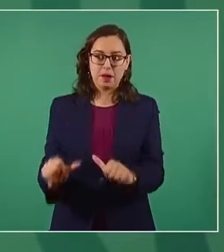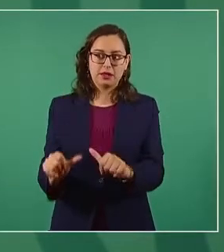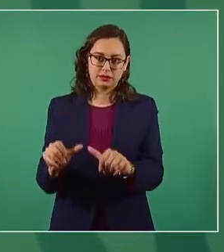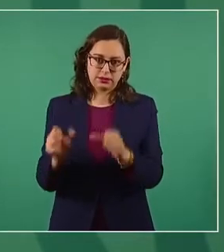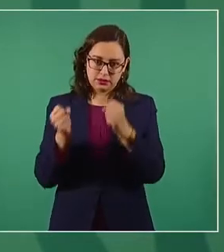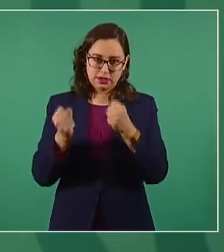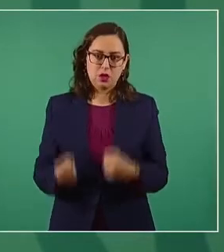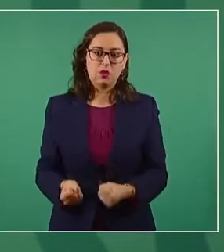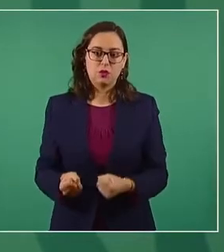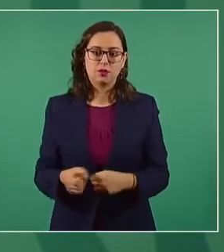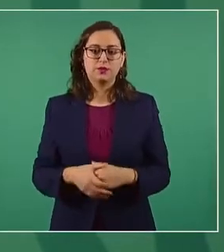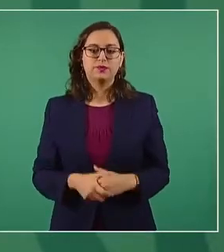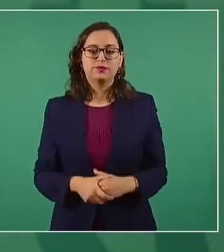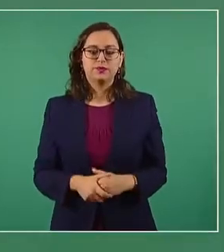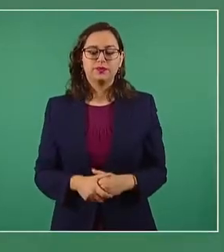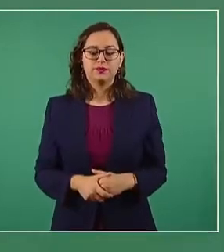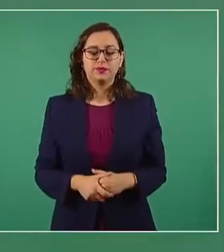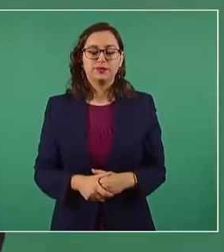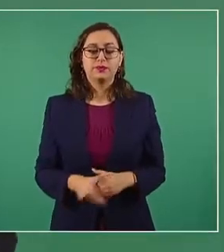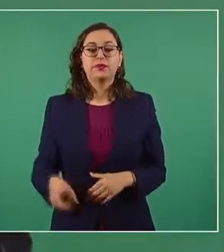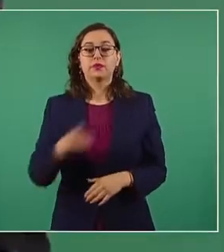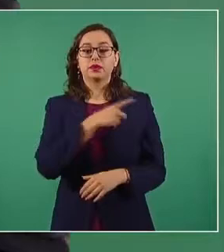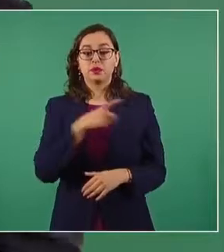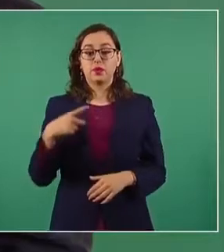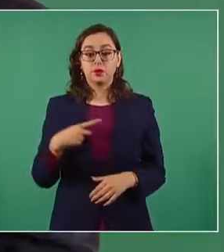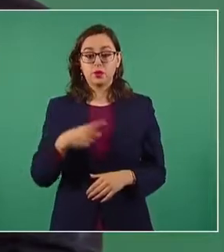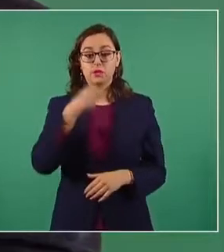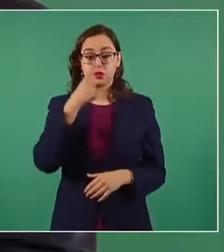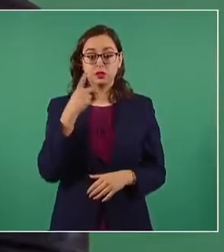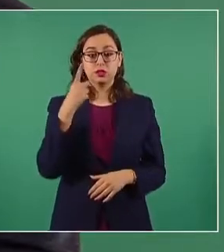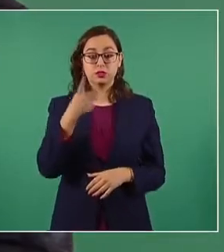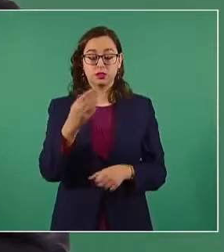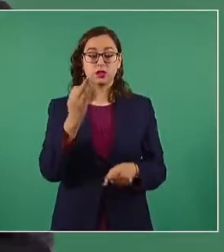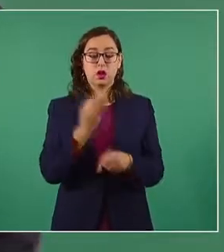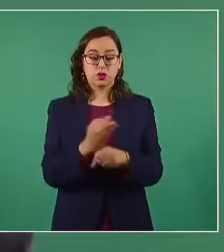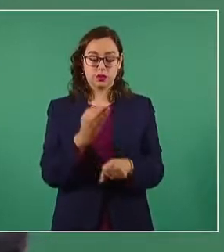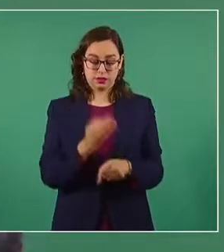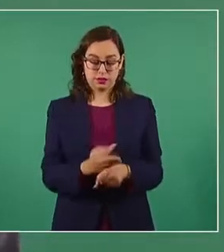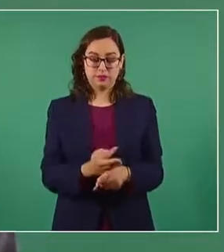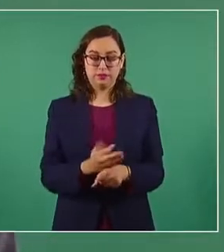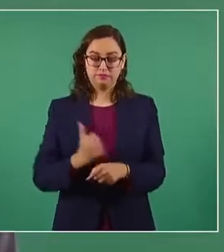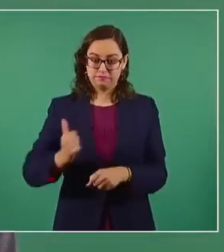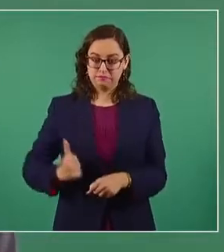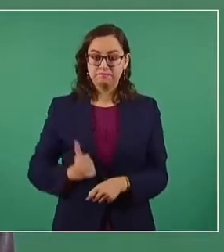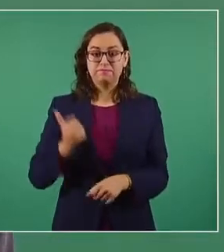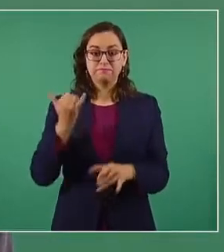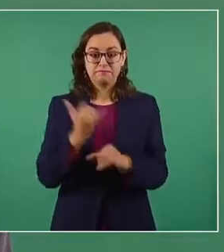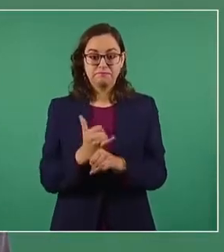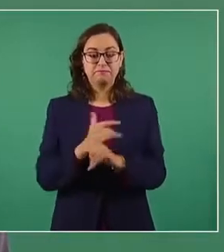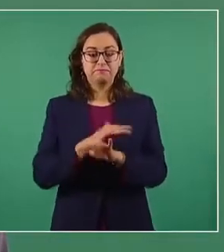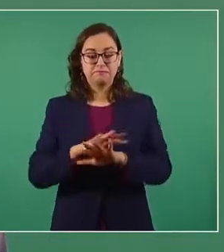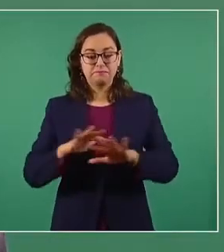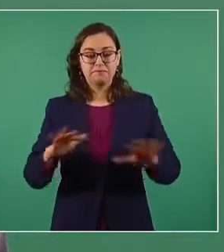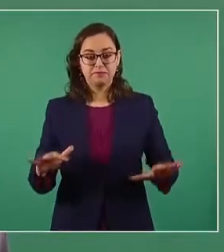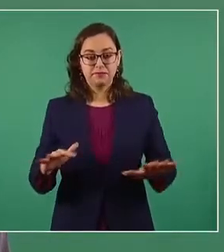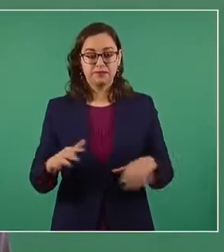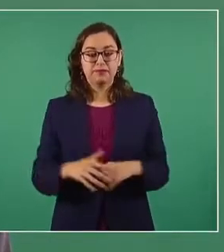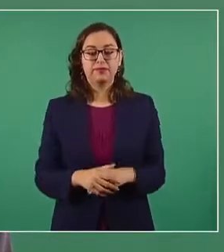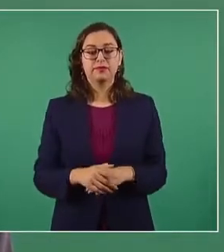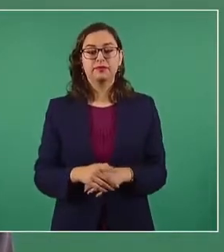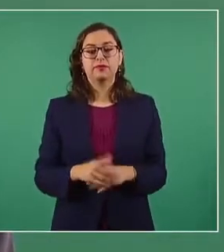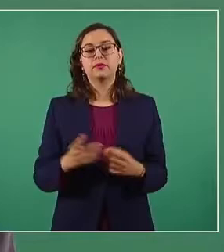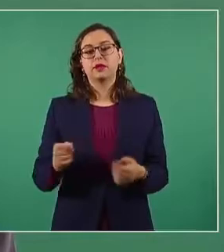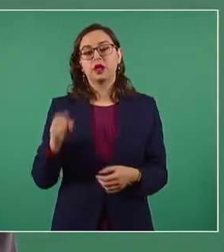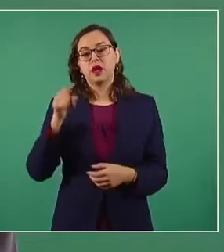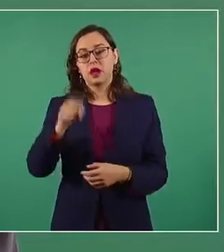informar que se le va a dar un trato también especial a los pueblos